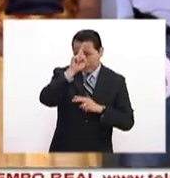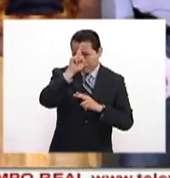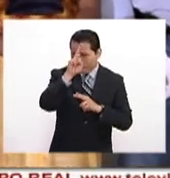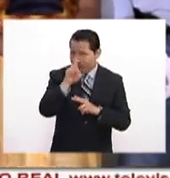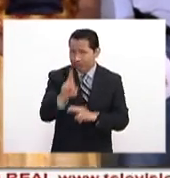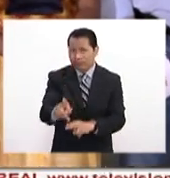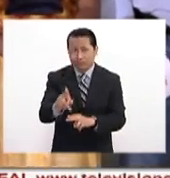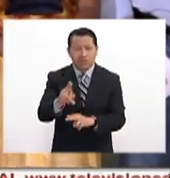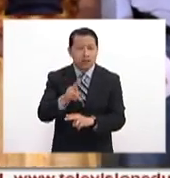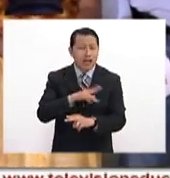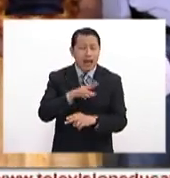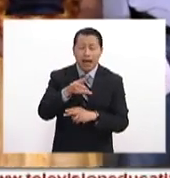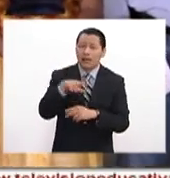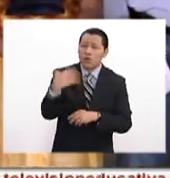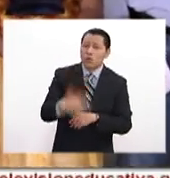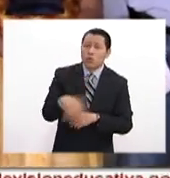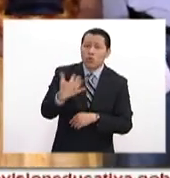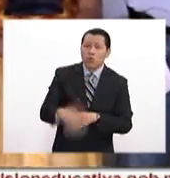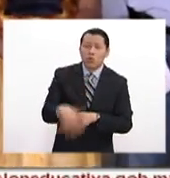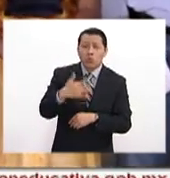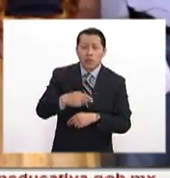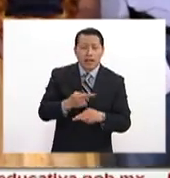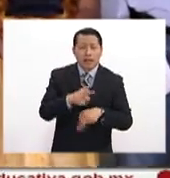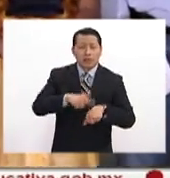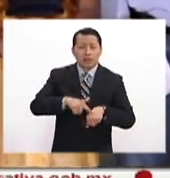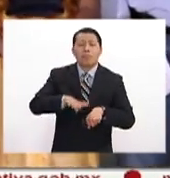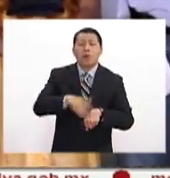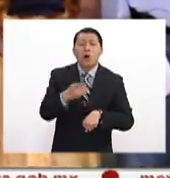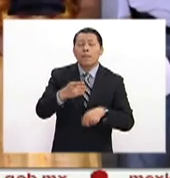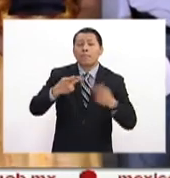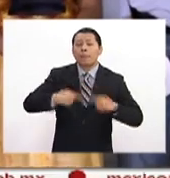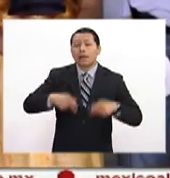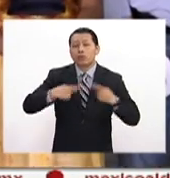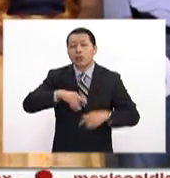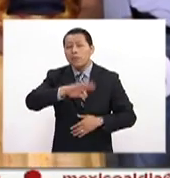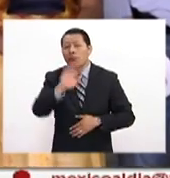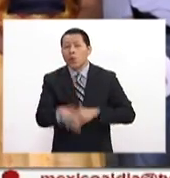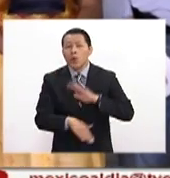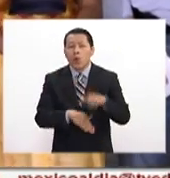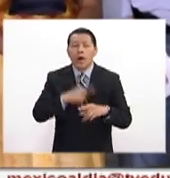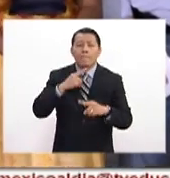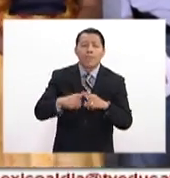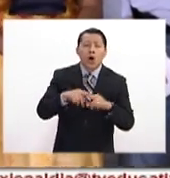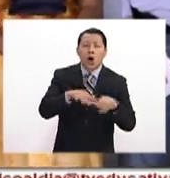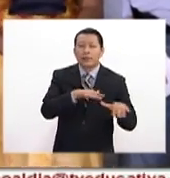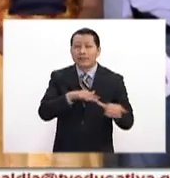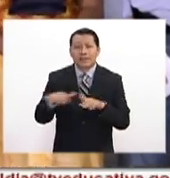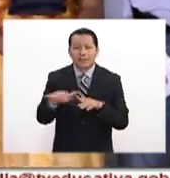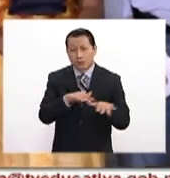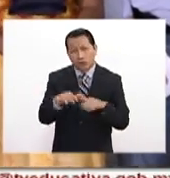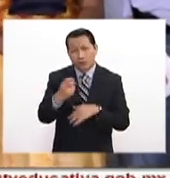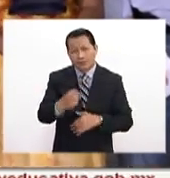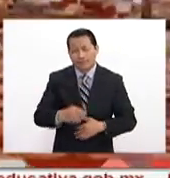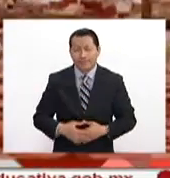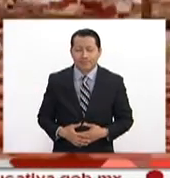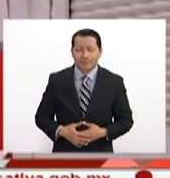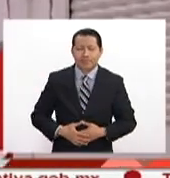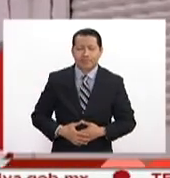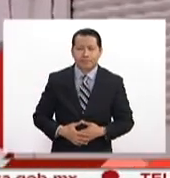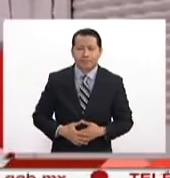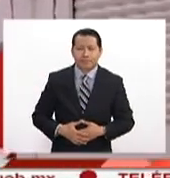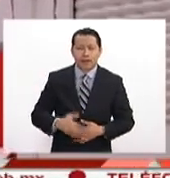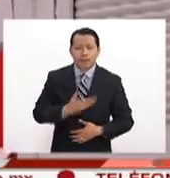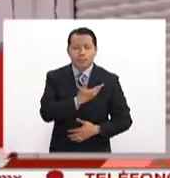las personas que lamentablemente han fallecido ante el embate de este sismo que hemos resentido.